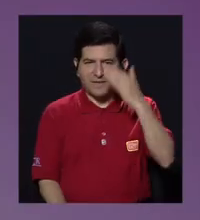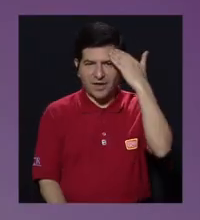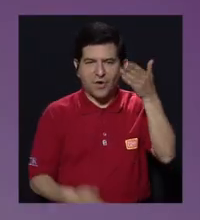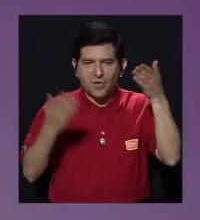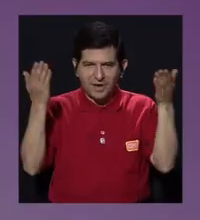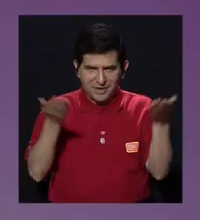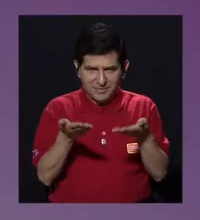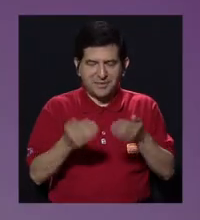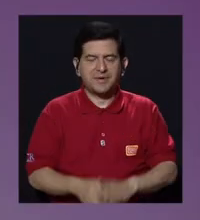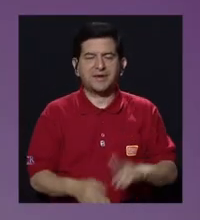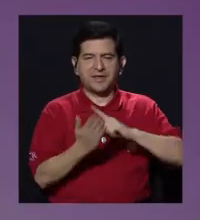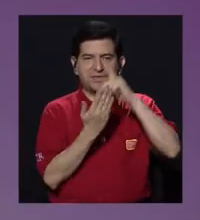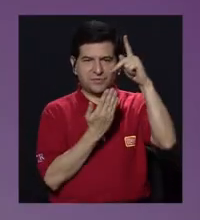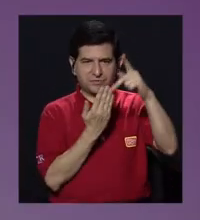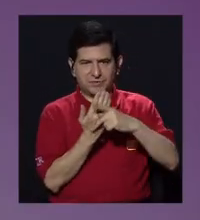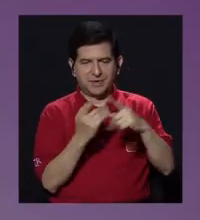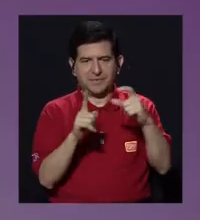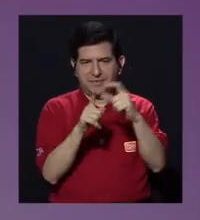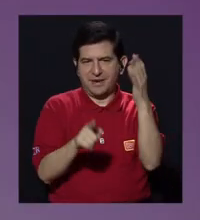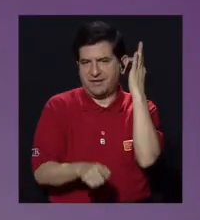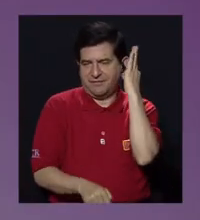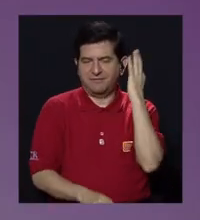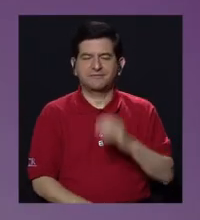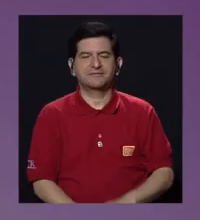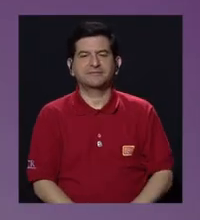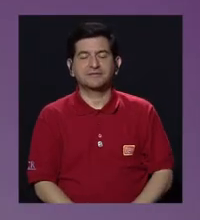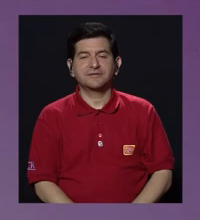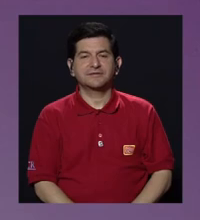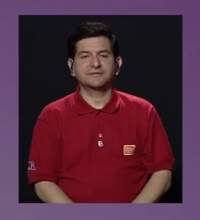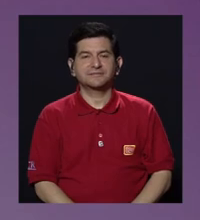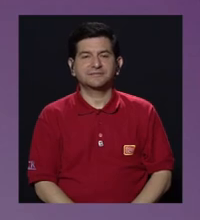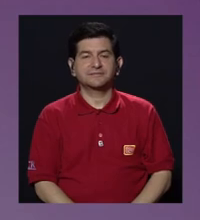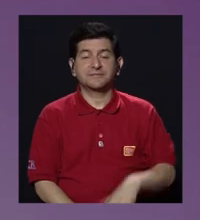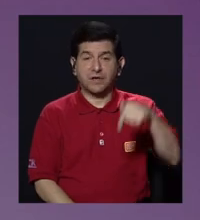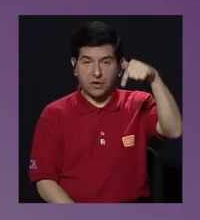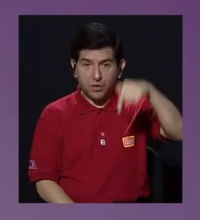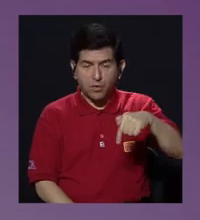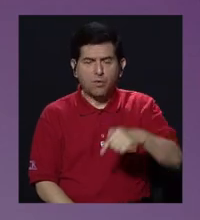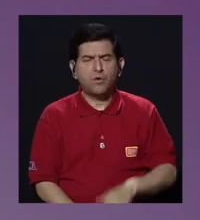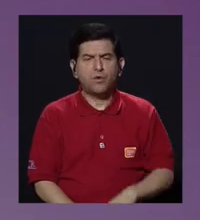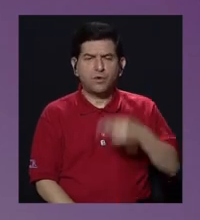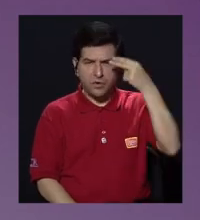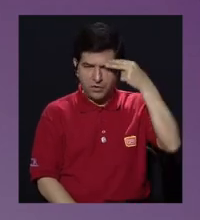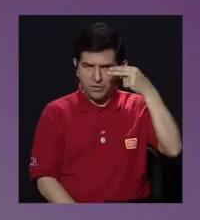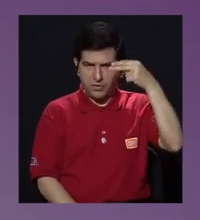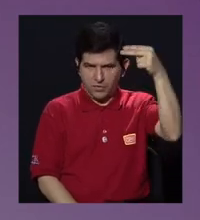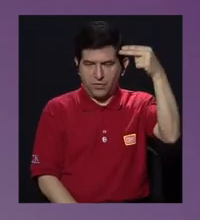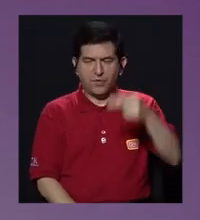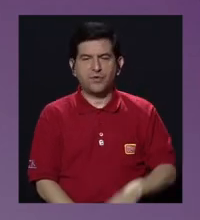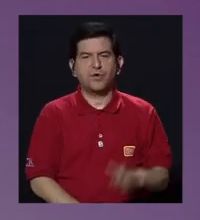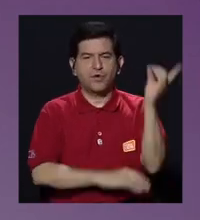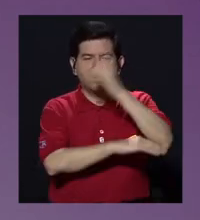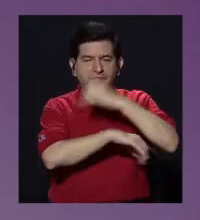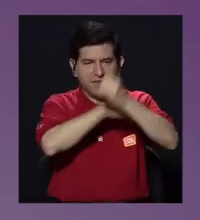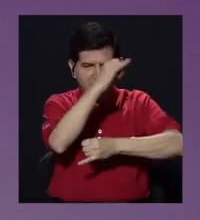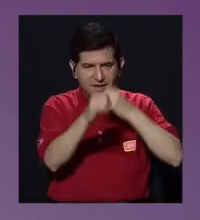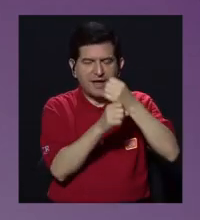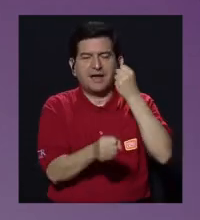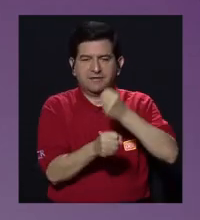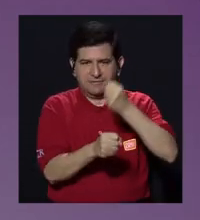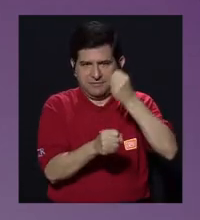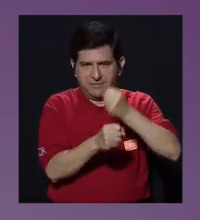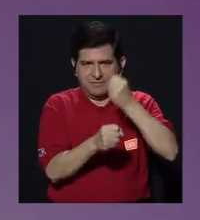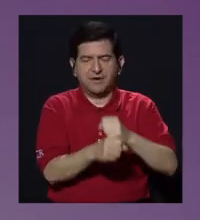Hola, bienvenidos y bienvenidas a un programa de Palabra de Mujer. Casualmente hoy rendimos homenaje al Día Internacional del